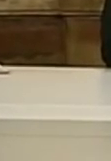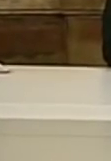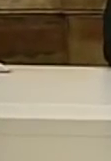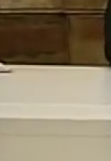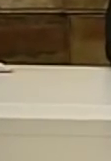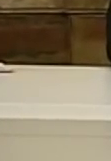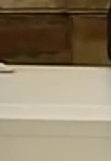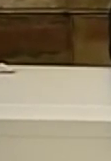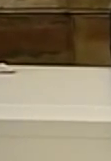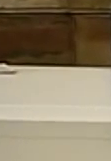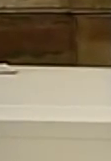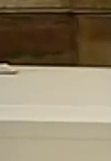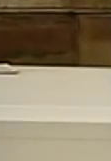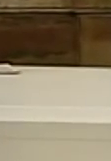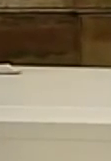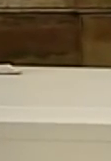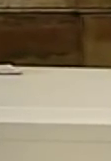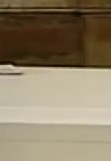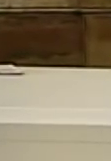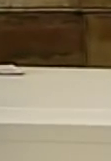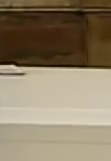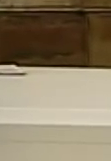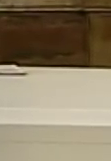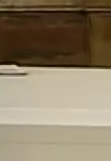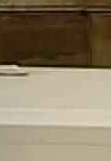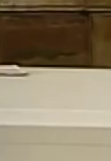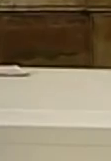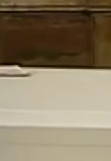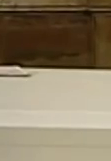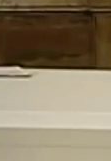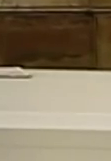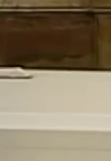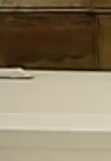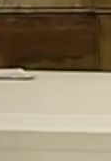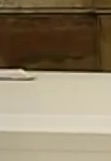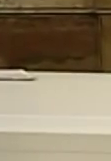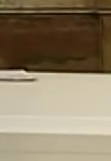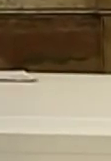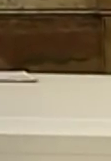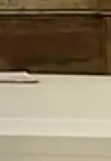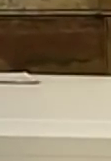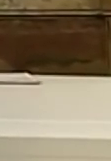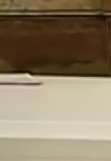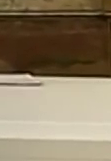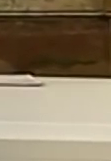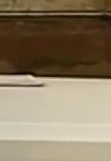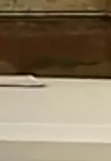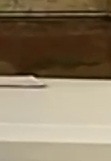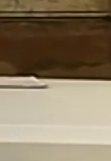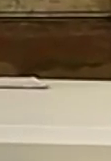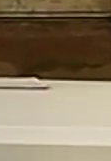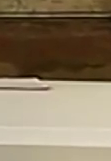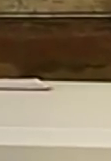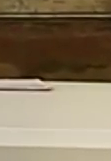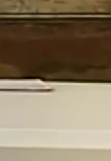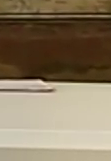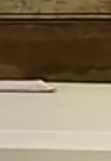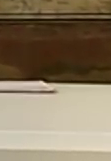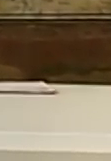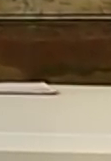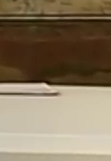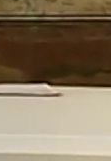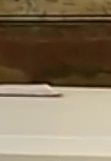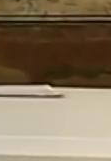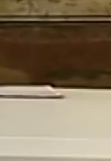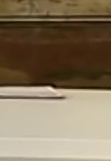importante y hermoso y victorioso año 2018. Ya vamos despidiendo el año 2018 con trabajo, trabajo,